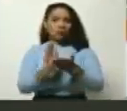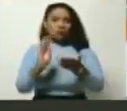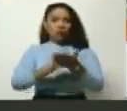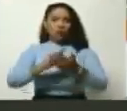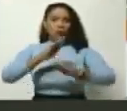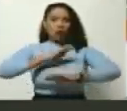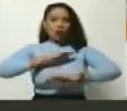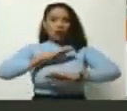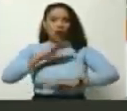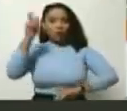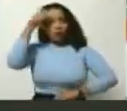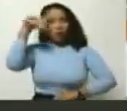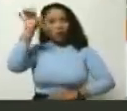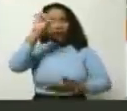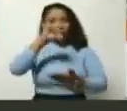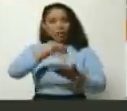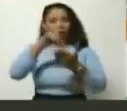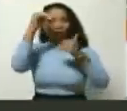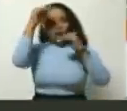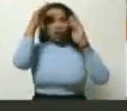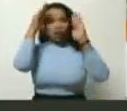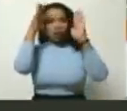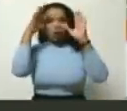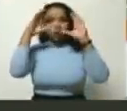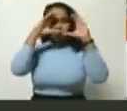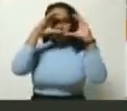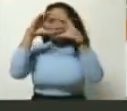del pueblo en el centro de atención.